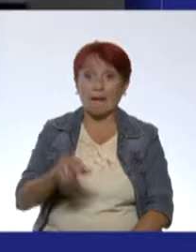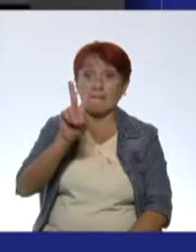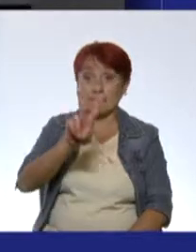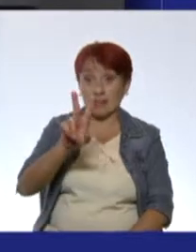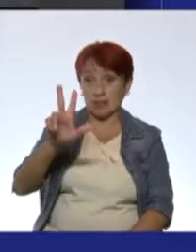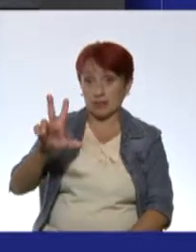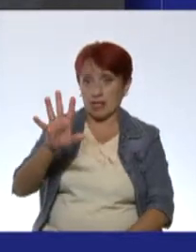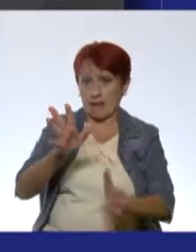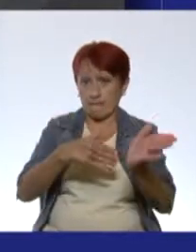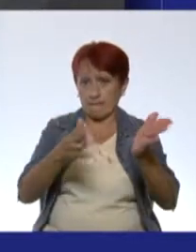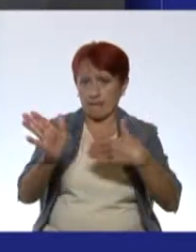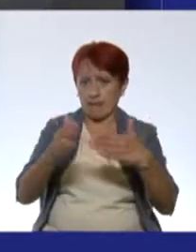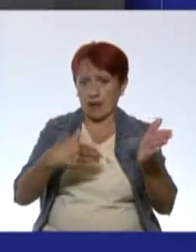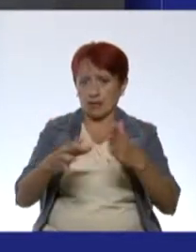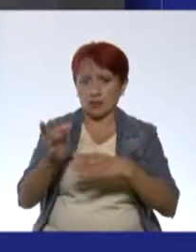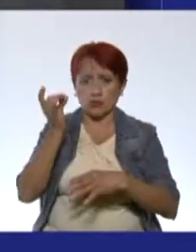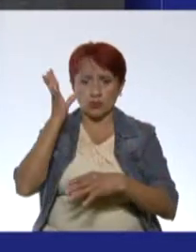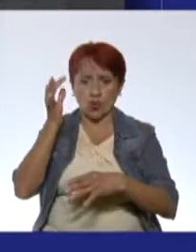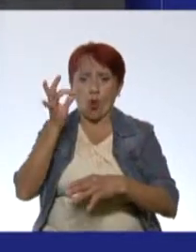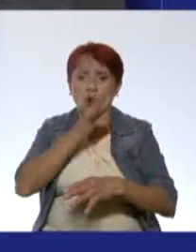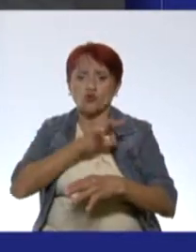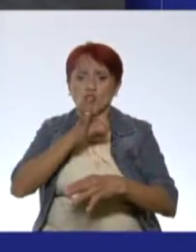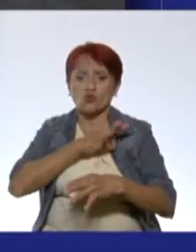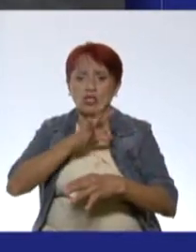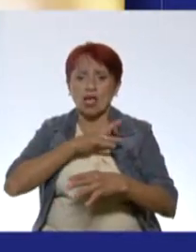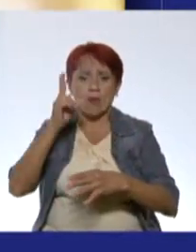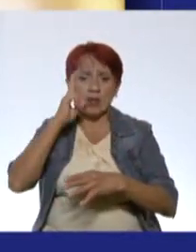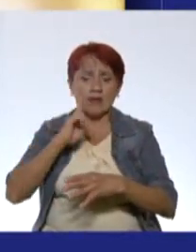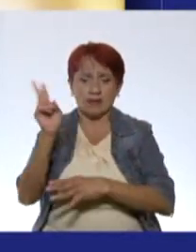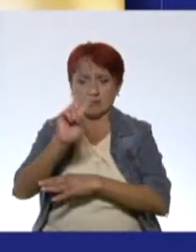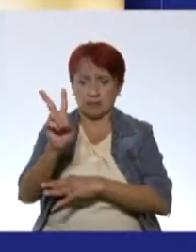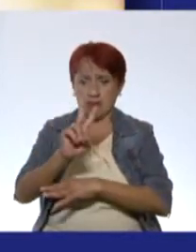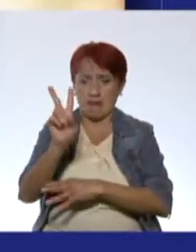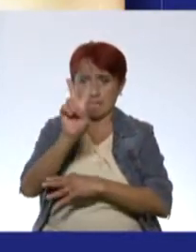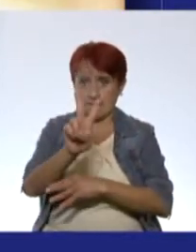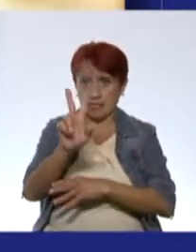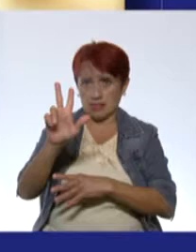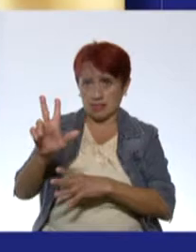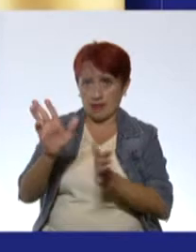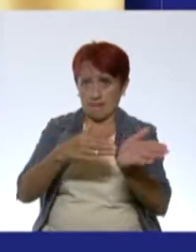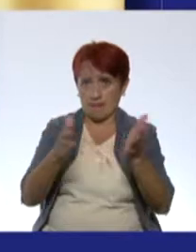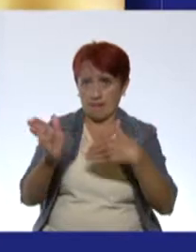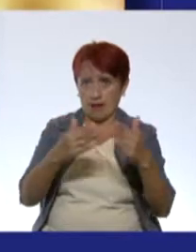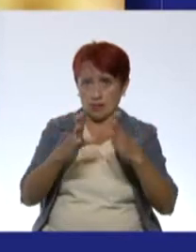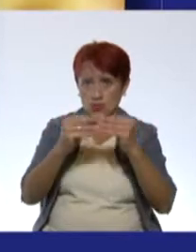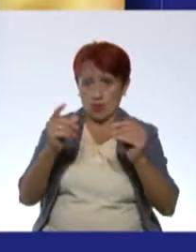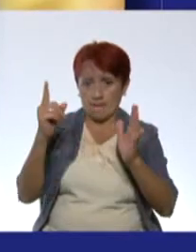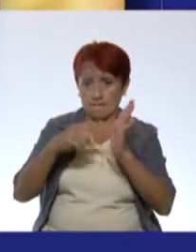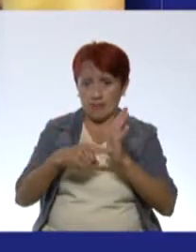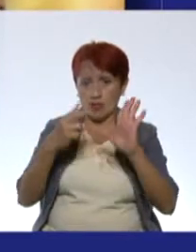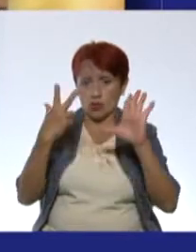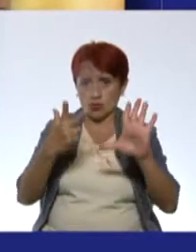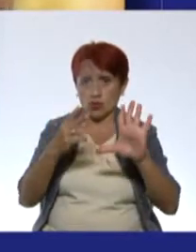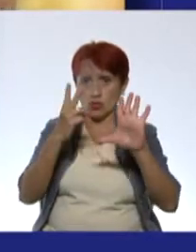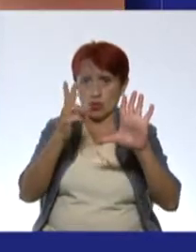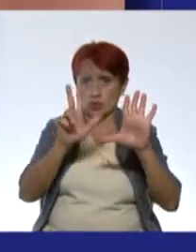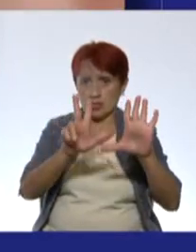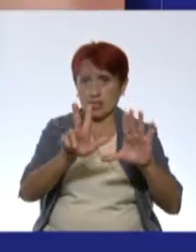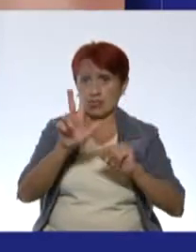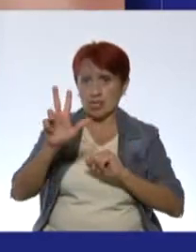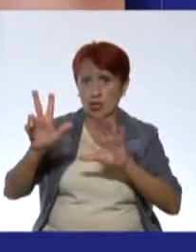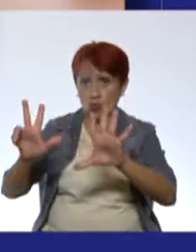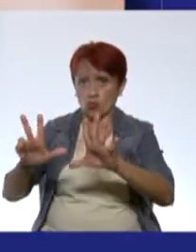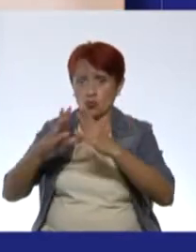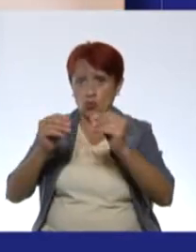23 de marzo, creación de la Sociedad Bolivariana de Venezuela. El 23 de marzo de 1938 fue creada la